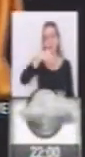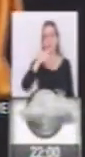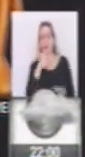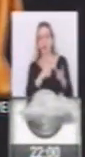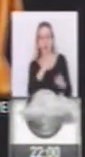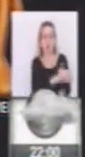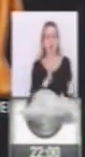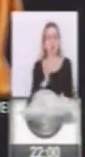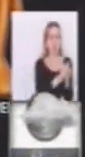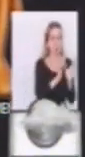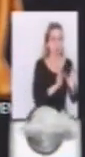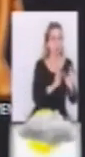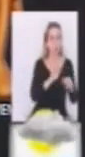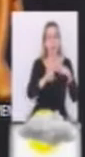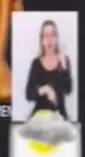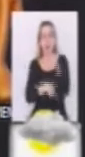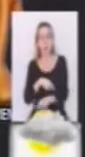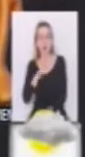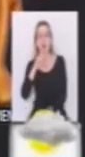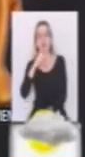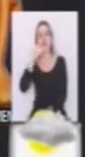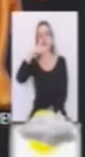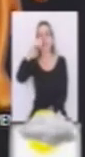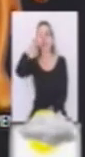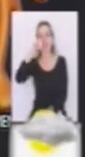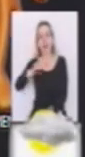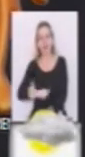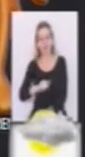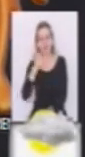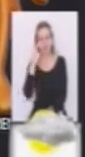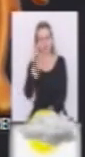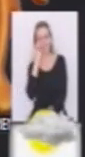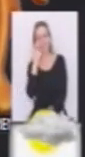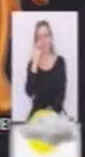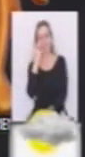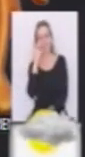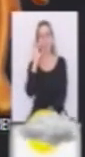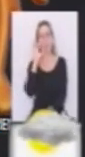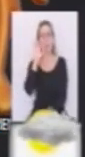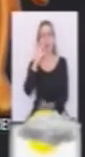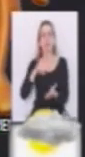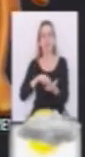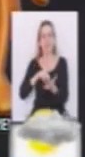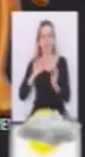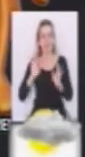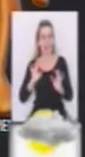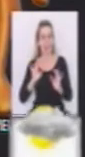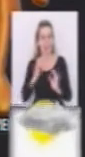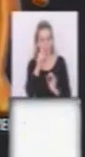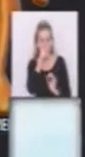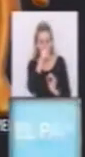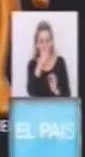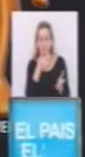salteño, el intendente de Salta Capital. Acá, Antonio, hay muchos sciolistas que se lo quieren traer, ¿eh? Antes del balotaje. Viste que